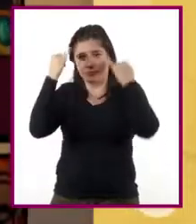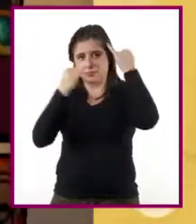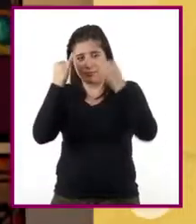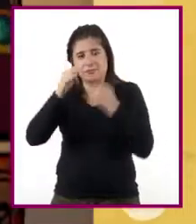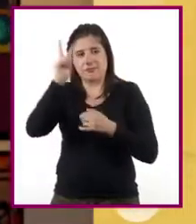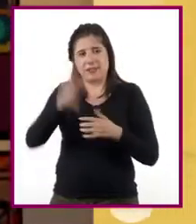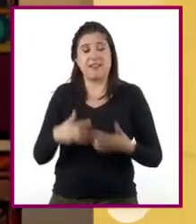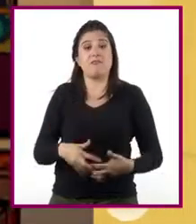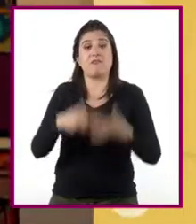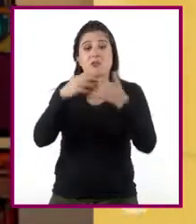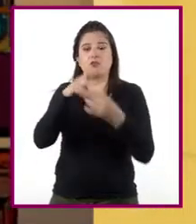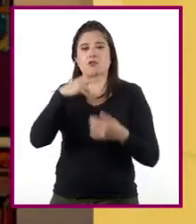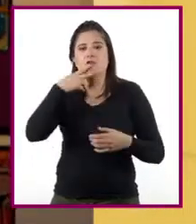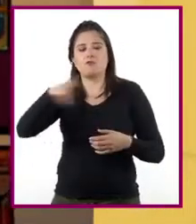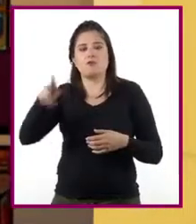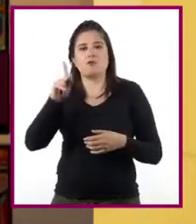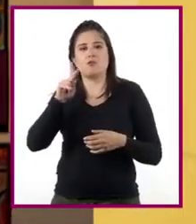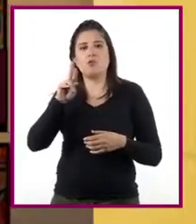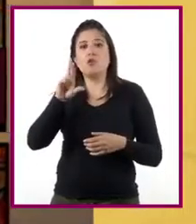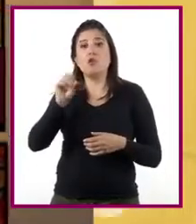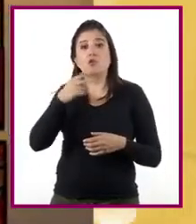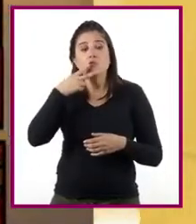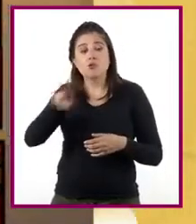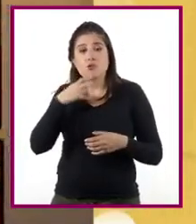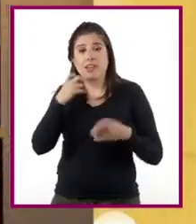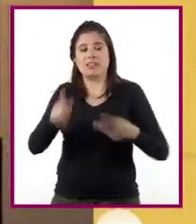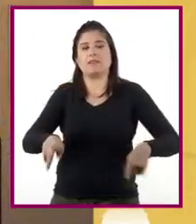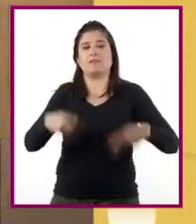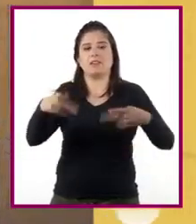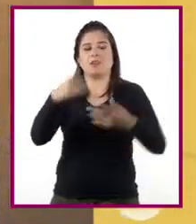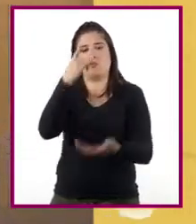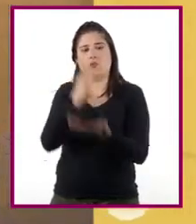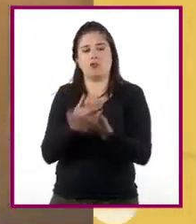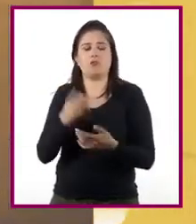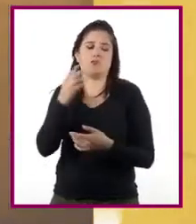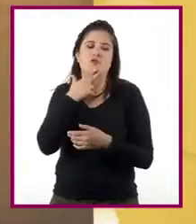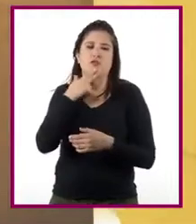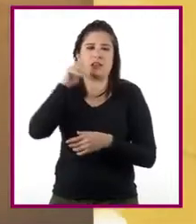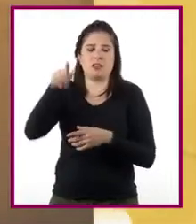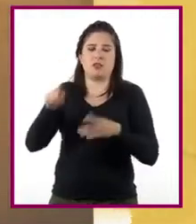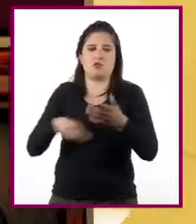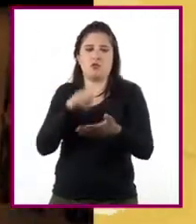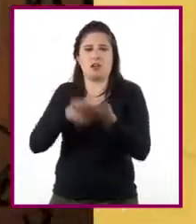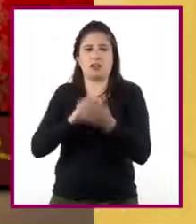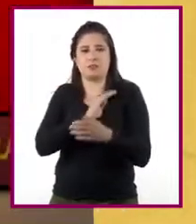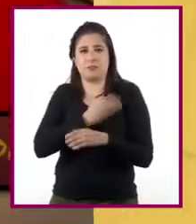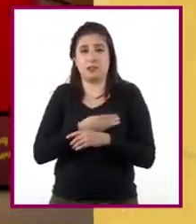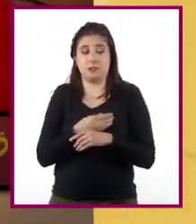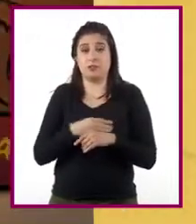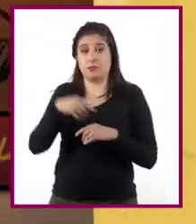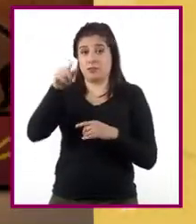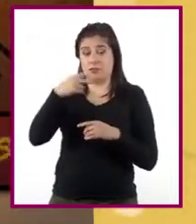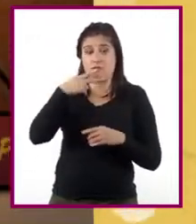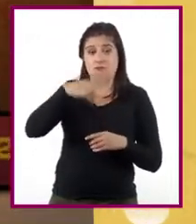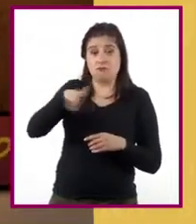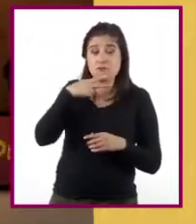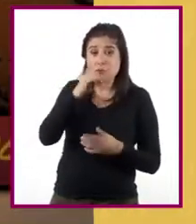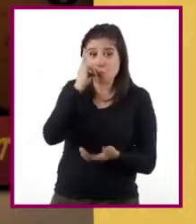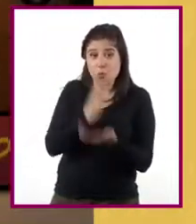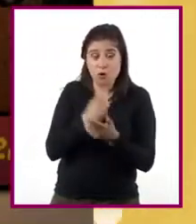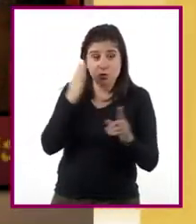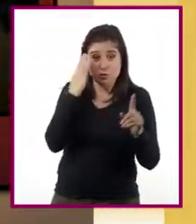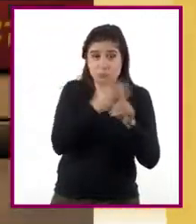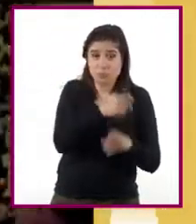Real Fábrica de Puros, y la venta, que solo podía realizarse en los estanquillos. El estanco del tabaco afectó no solo